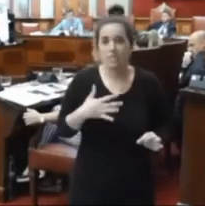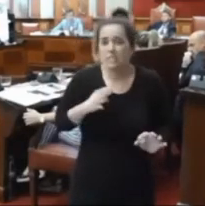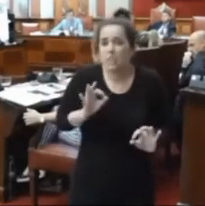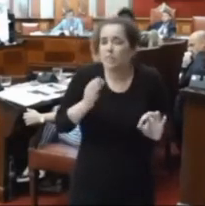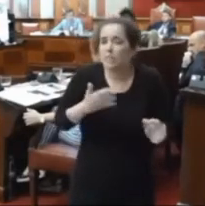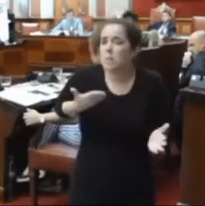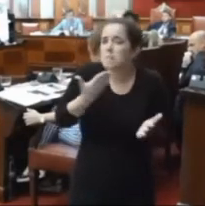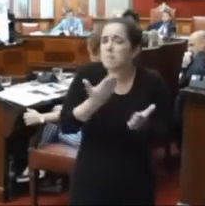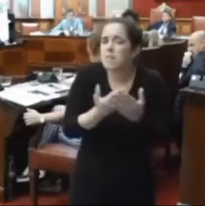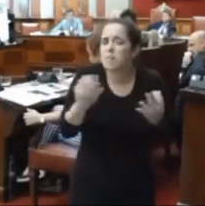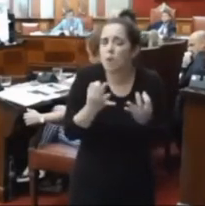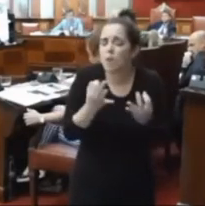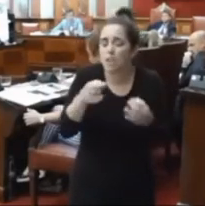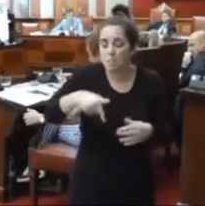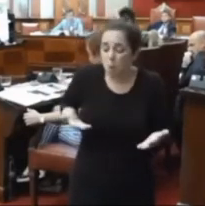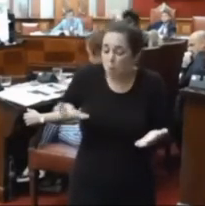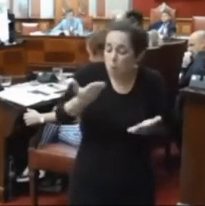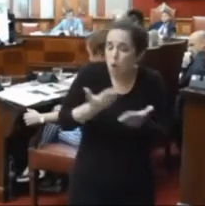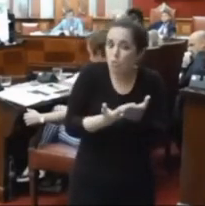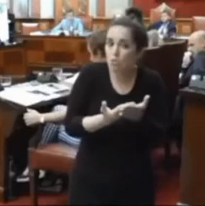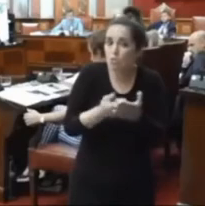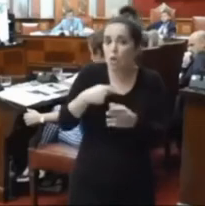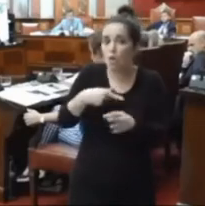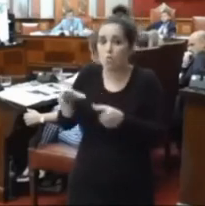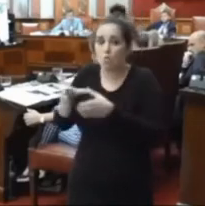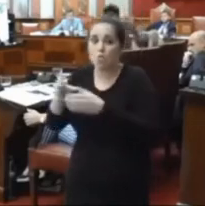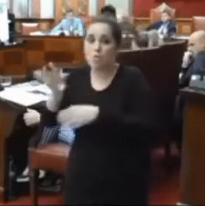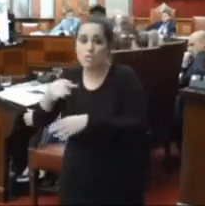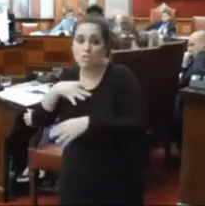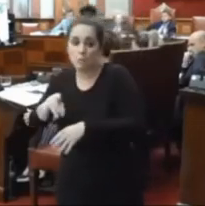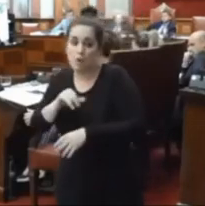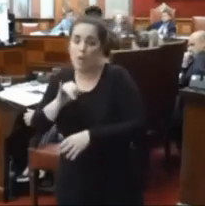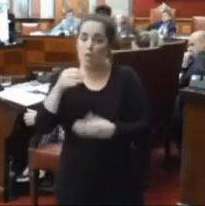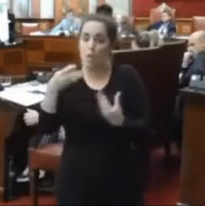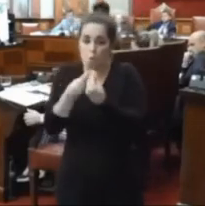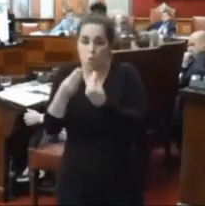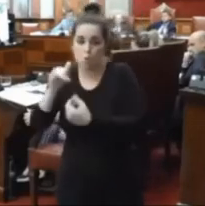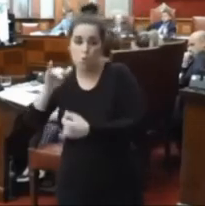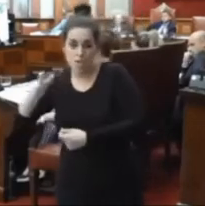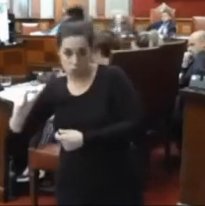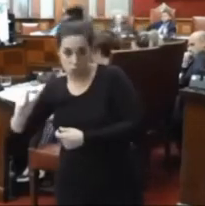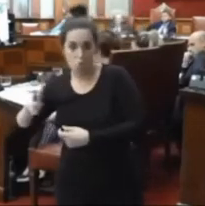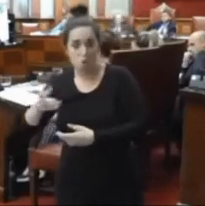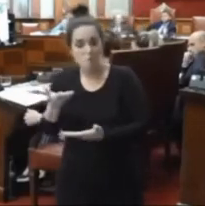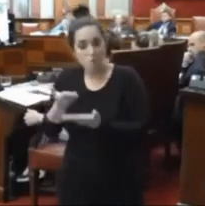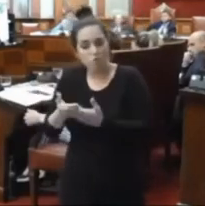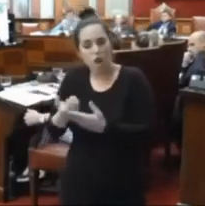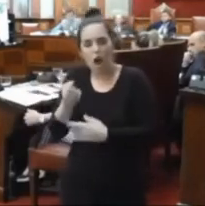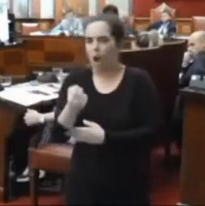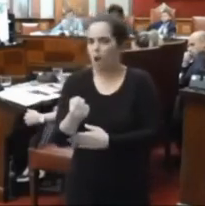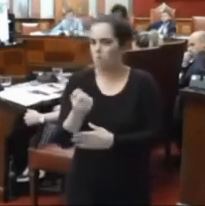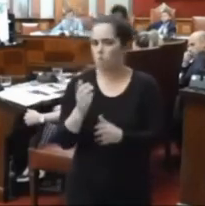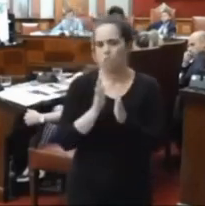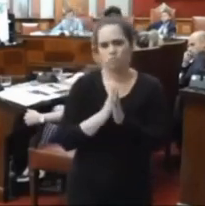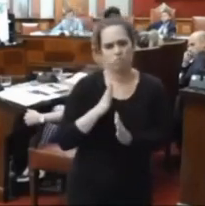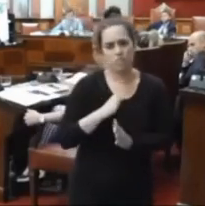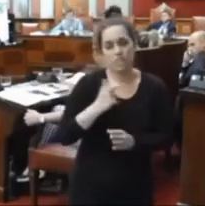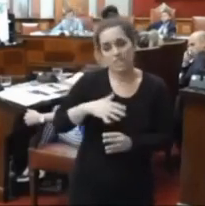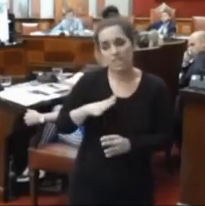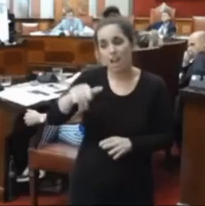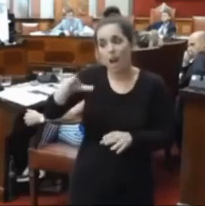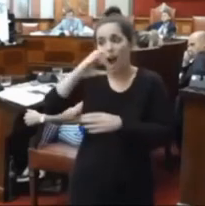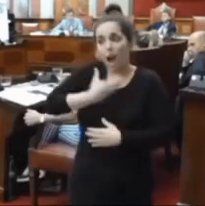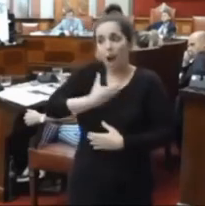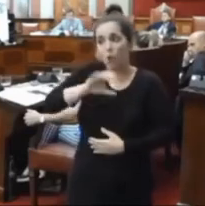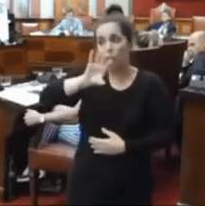que apoyen la moción presentada por Sí Se Puede, Izquierda Unida, que ya ha sido aprobada en todos los ayuntamientos de esta